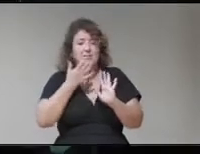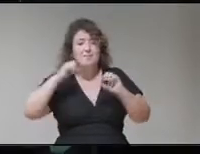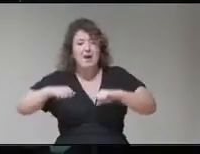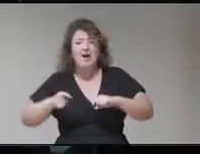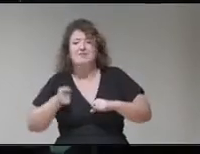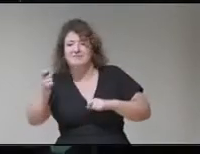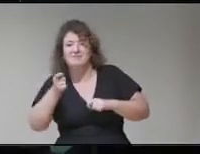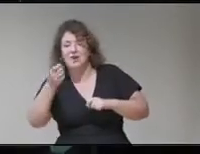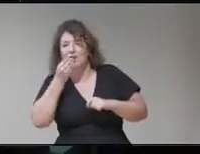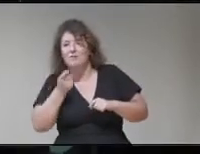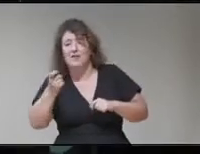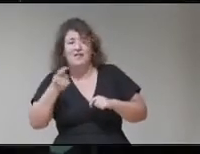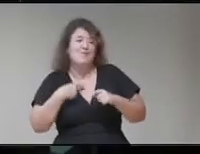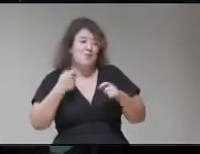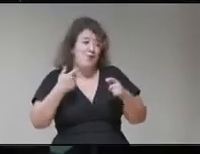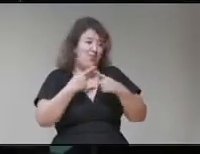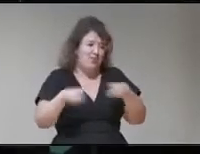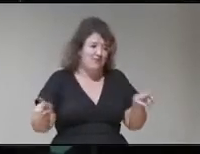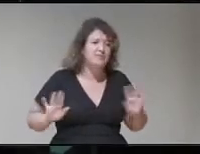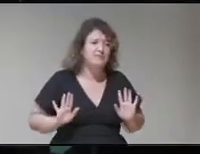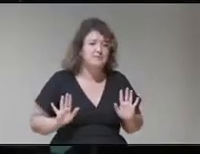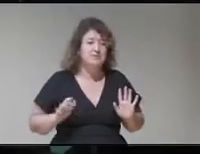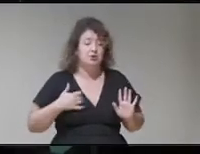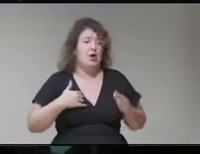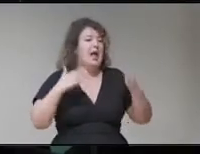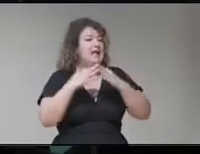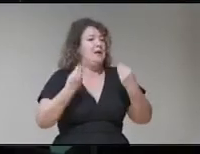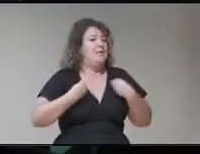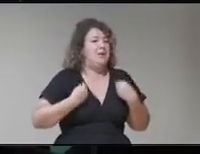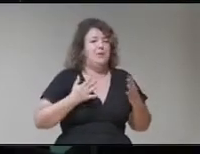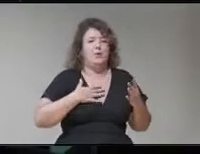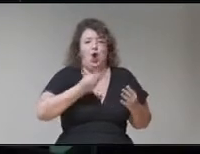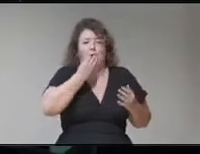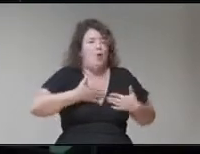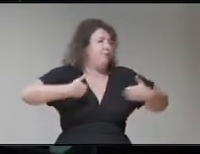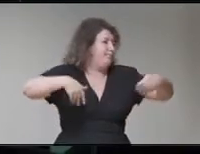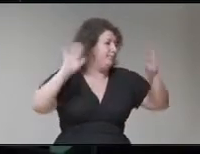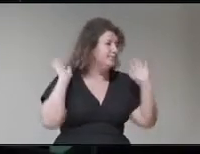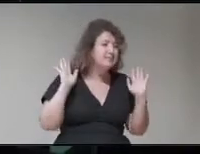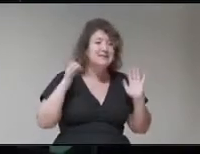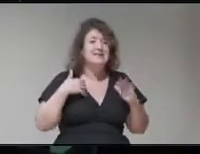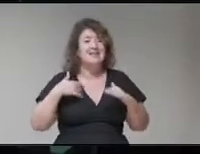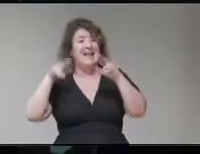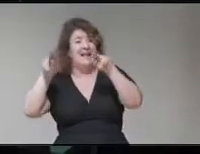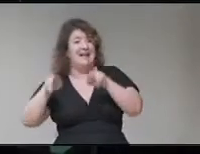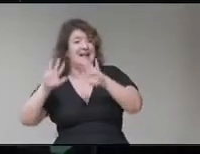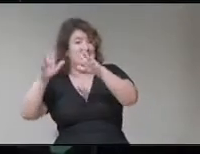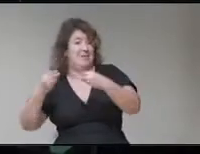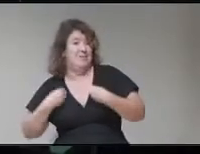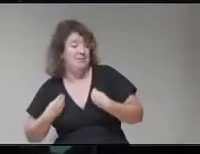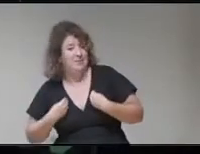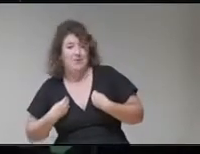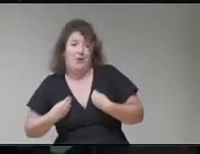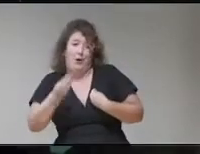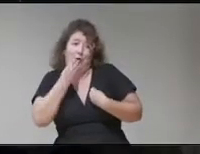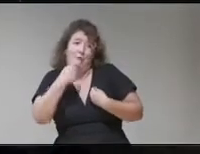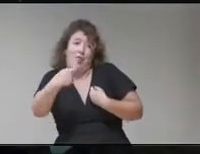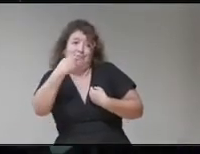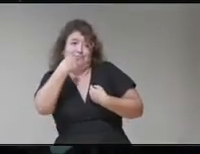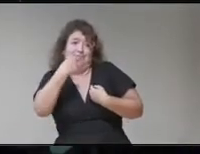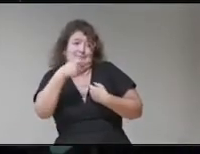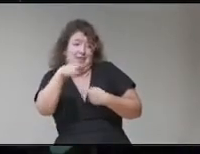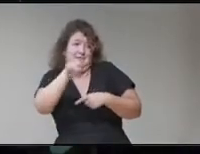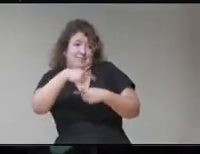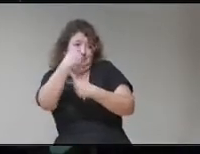que muchas veces es distinta. Claro, si yo vivo en mi casa, como lo que me da la gana. Si yo vivo en una residencia, como lo que me dan. ¿Me